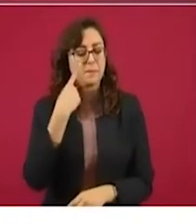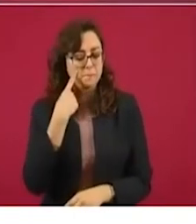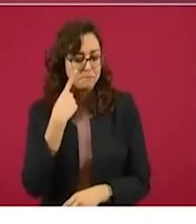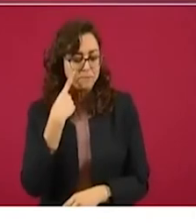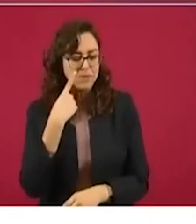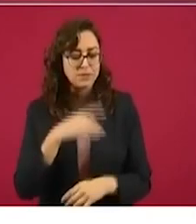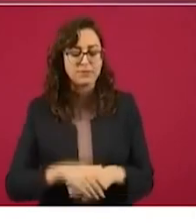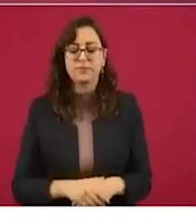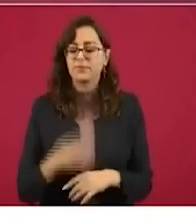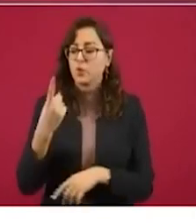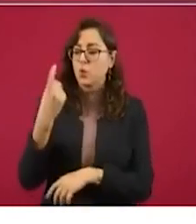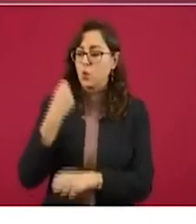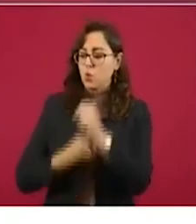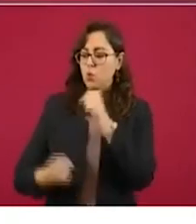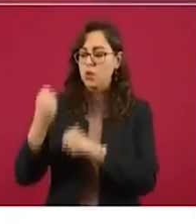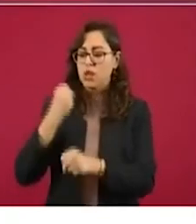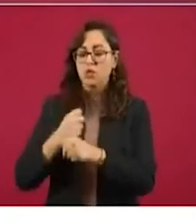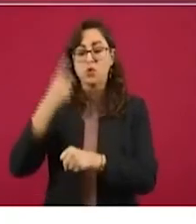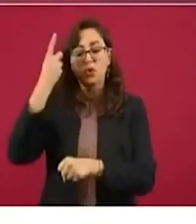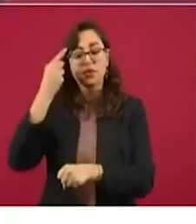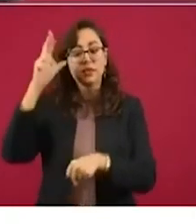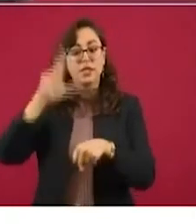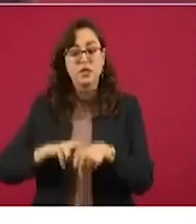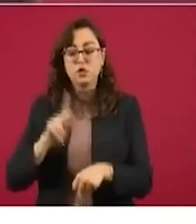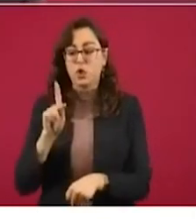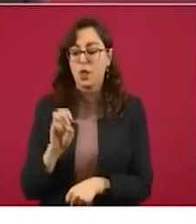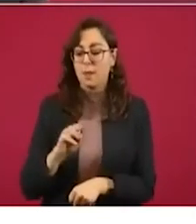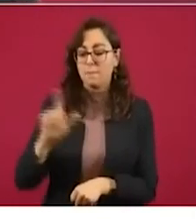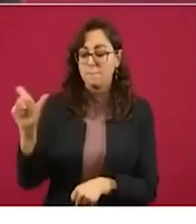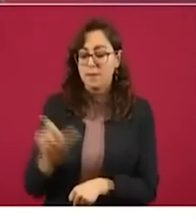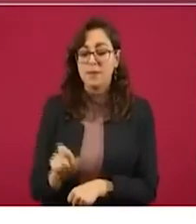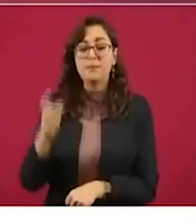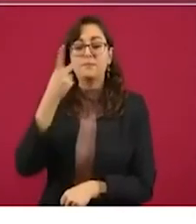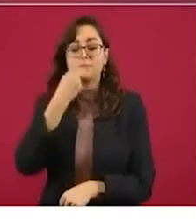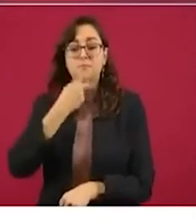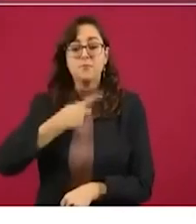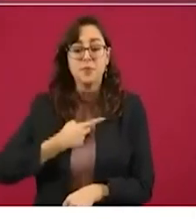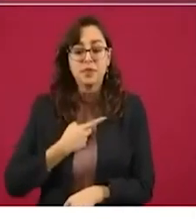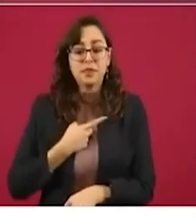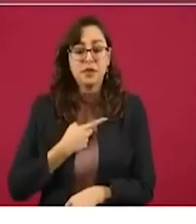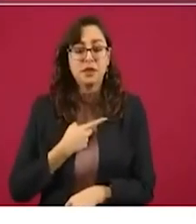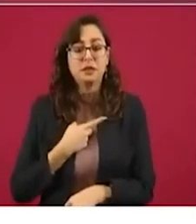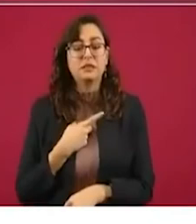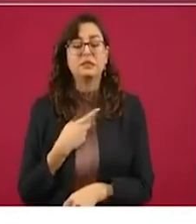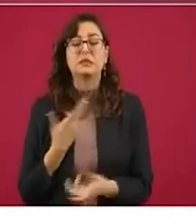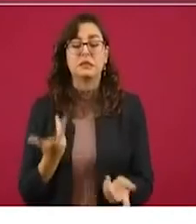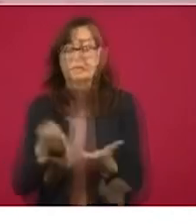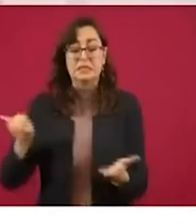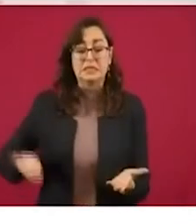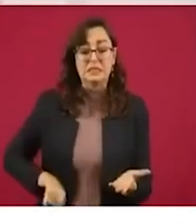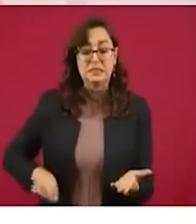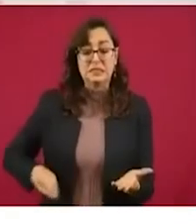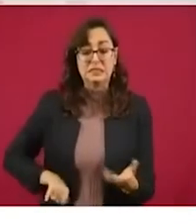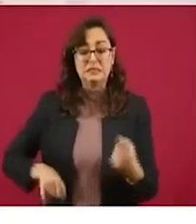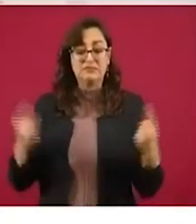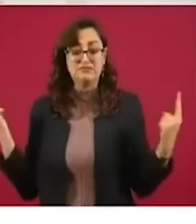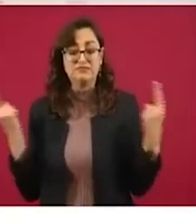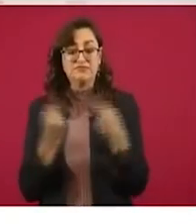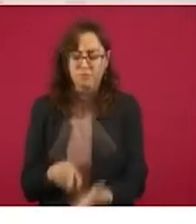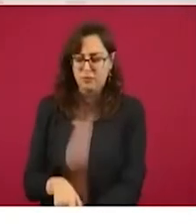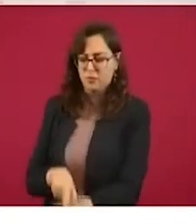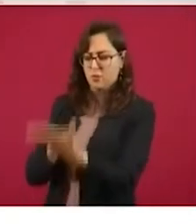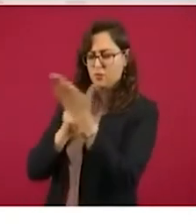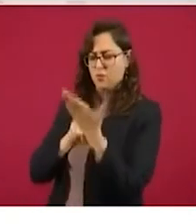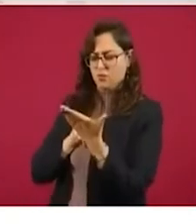vio el director de Pemex y me dijo, hay aquí un posible conflicto de intereses y di la